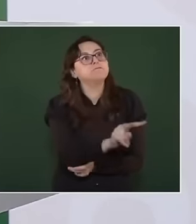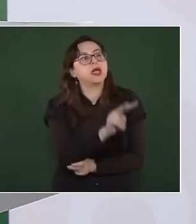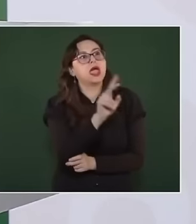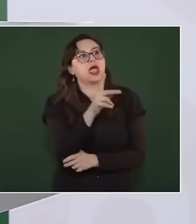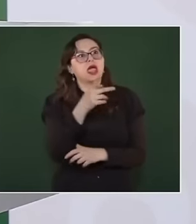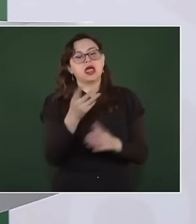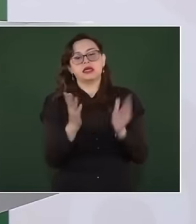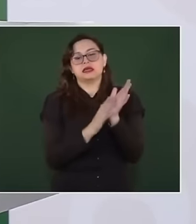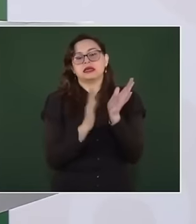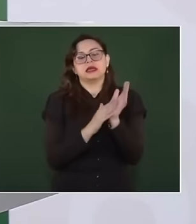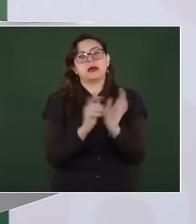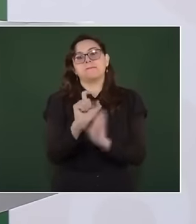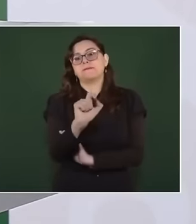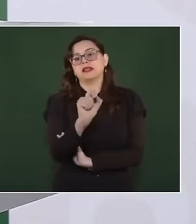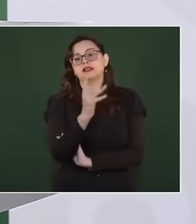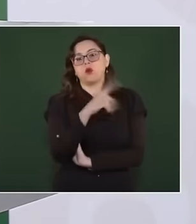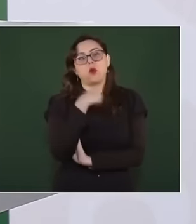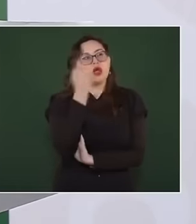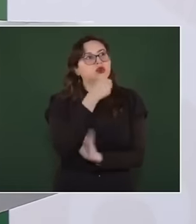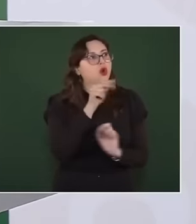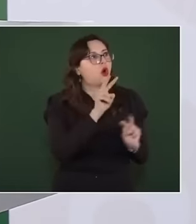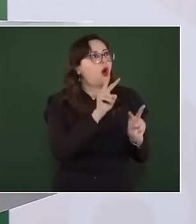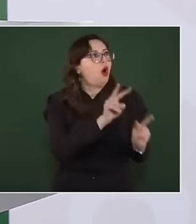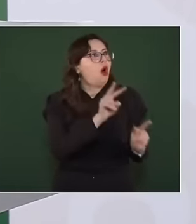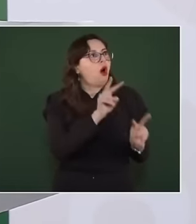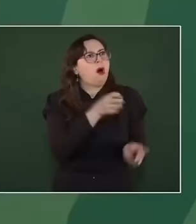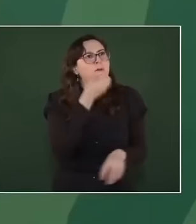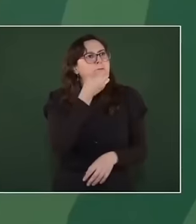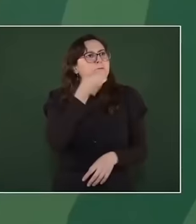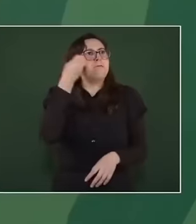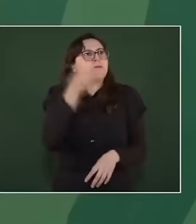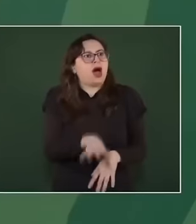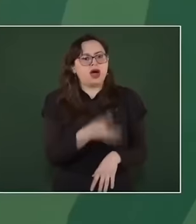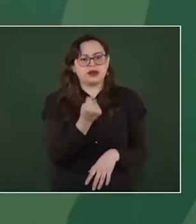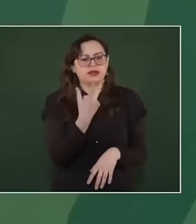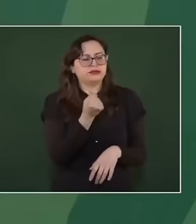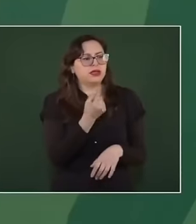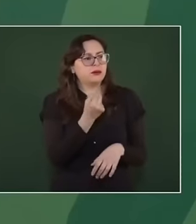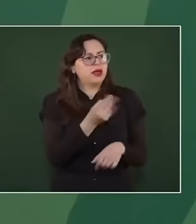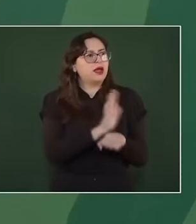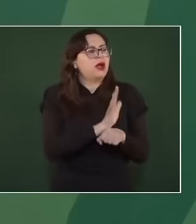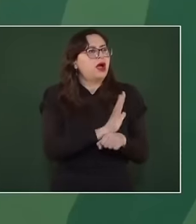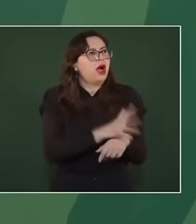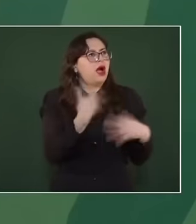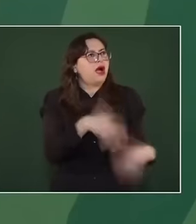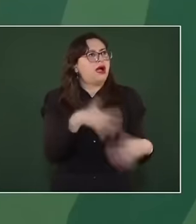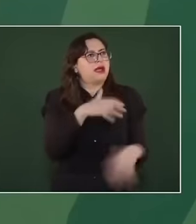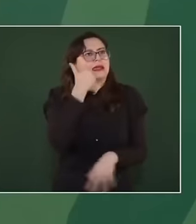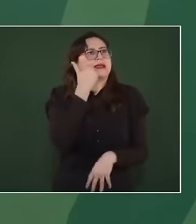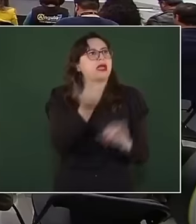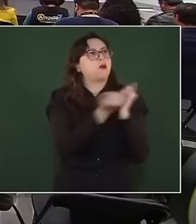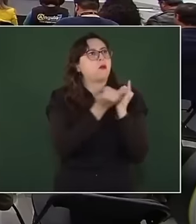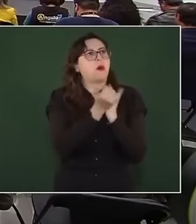un sistema tecnológico como el que veía en la televisión el encargado de